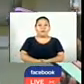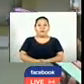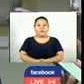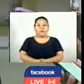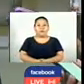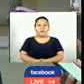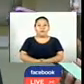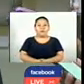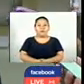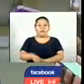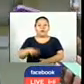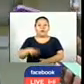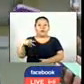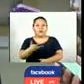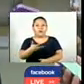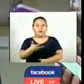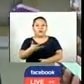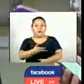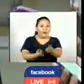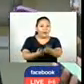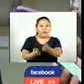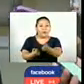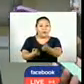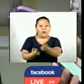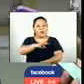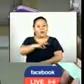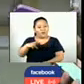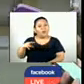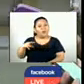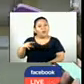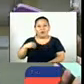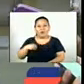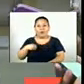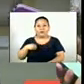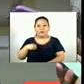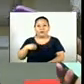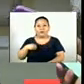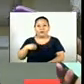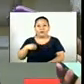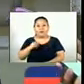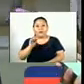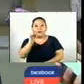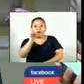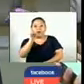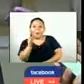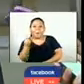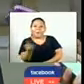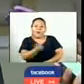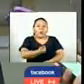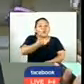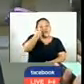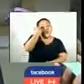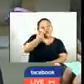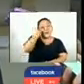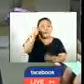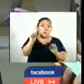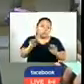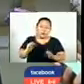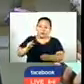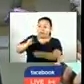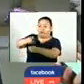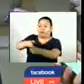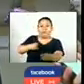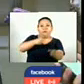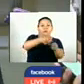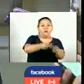que debemos de hacer es fortalecer a la familia de donde viene, procurar que estos niños y estas niñas o adolescentes pronto puedan volver a su núcleo